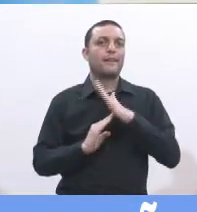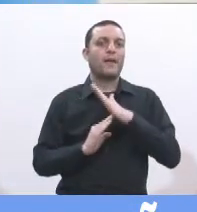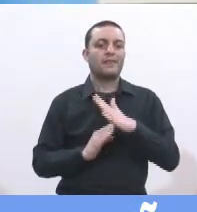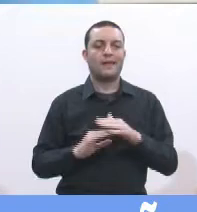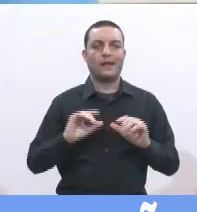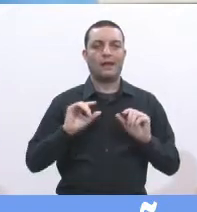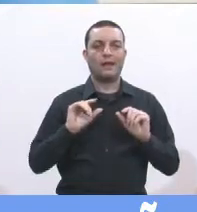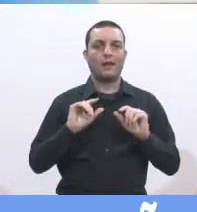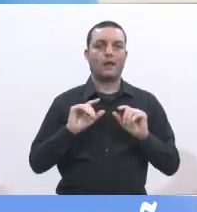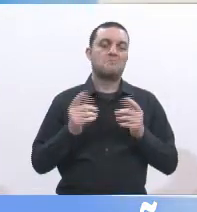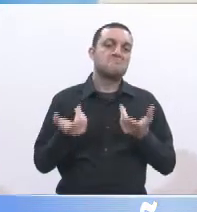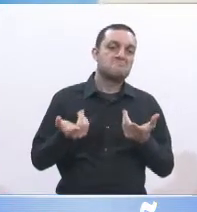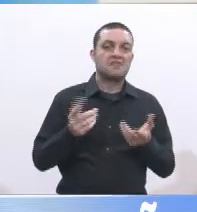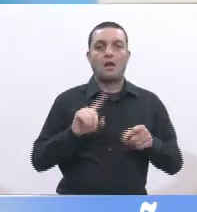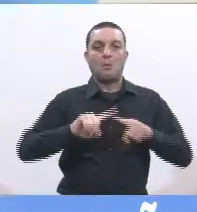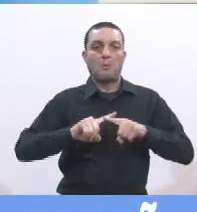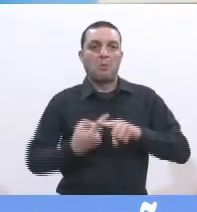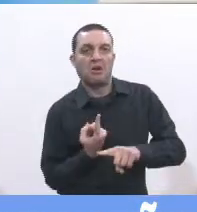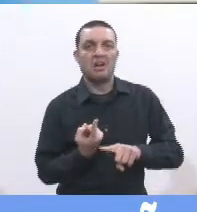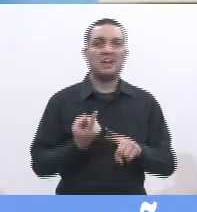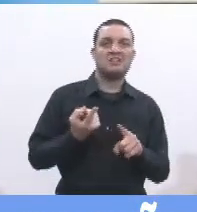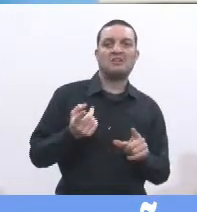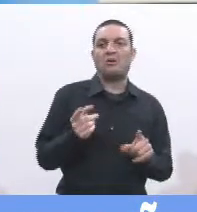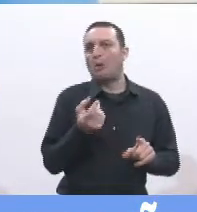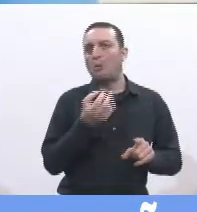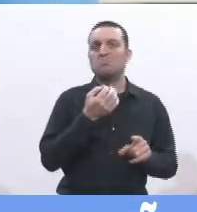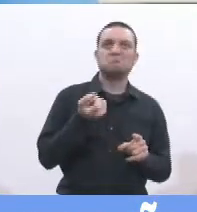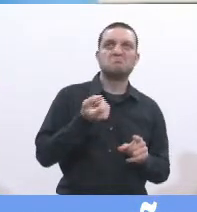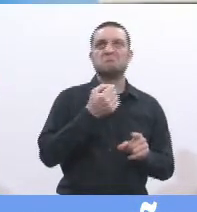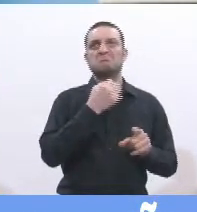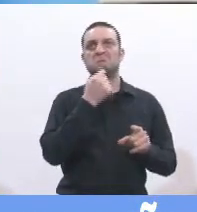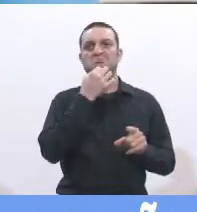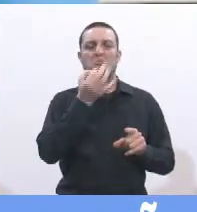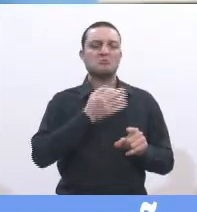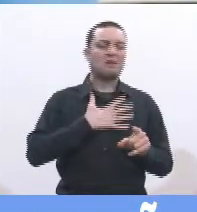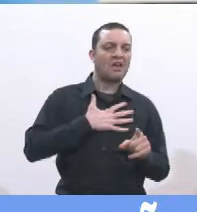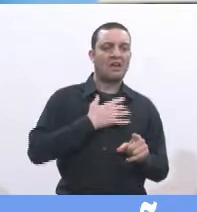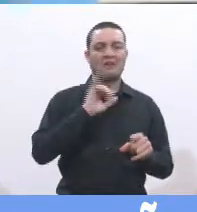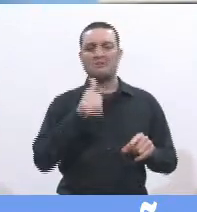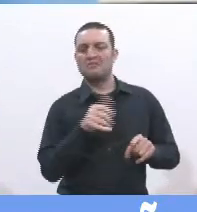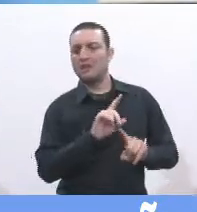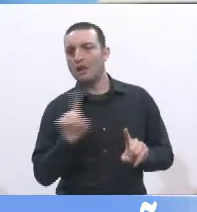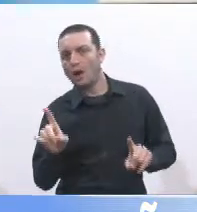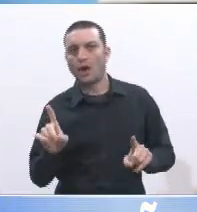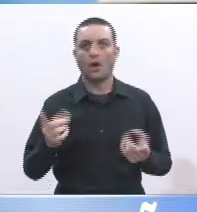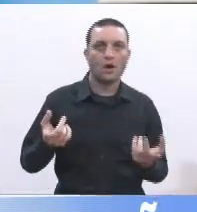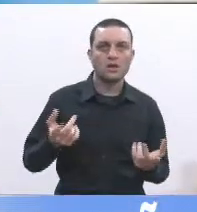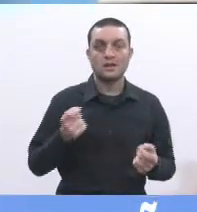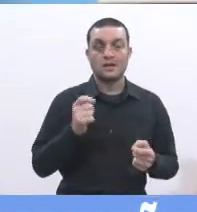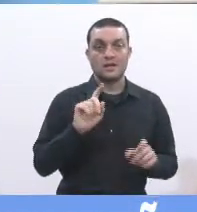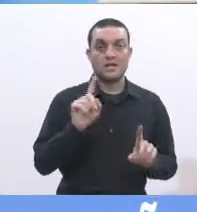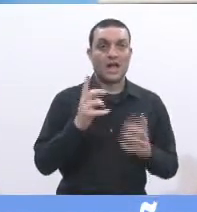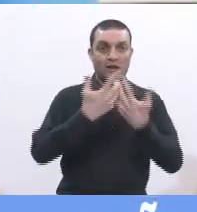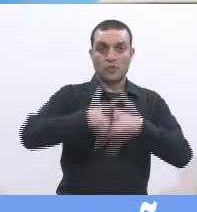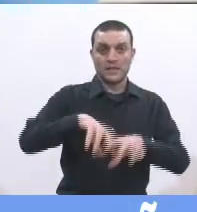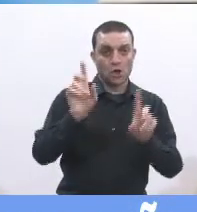tenga ganas, cuándo, cómo, de devengar el dinero, si se corre el mismo riesgo que se corrió cuando